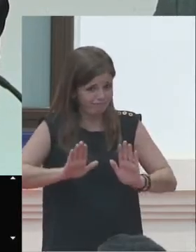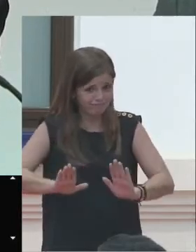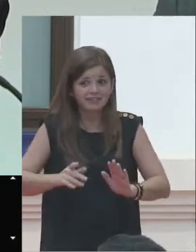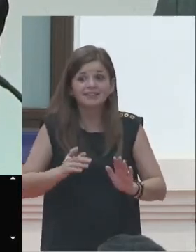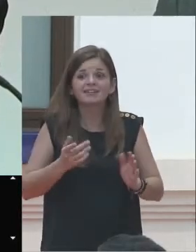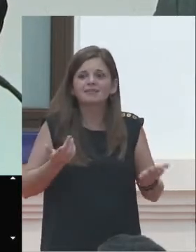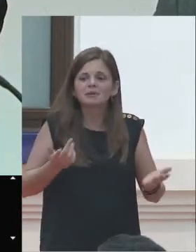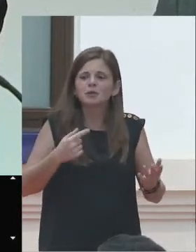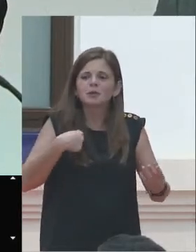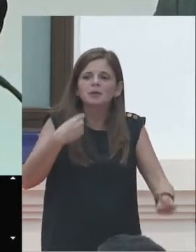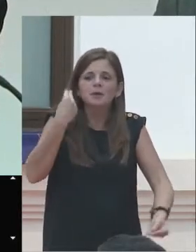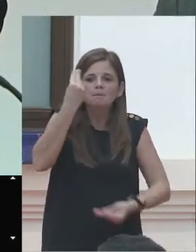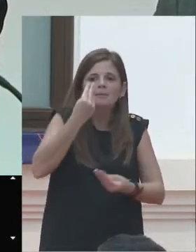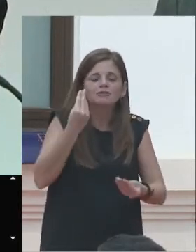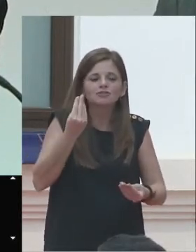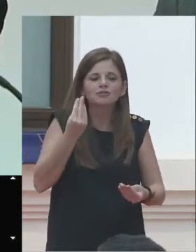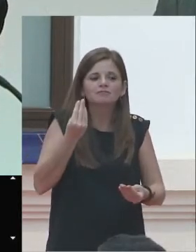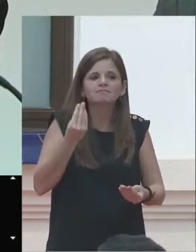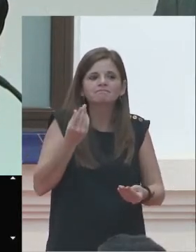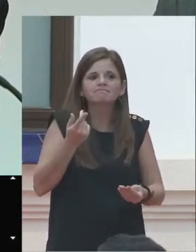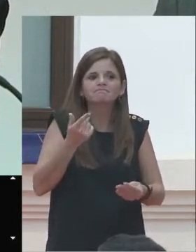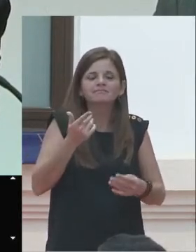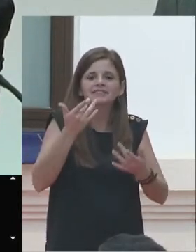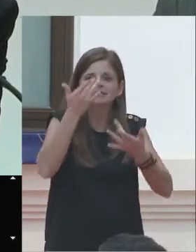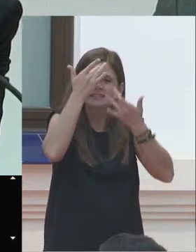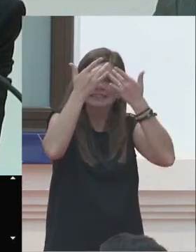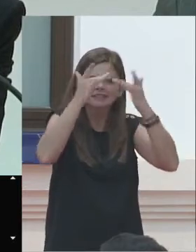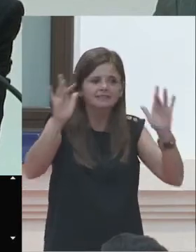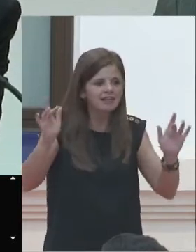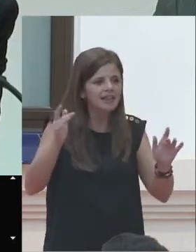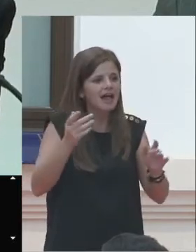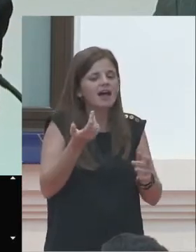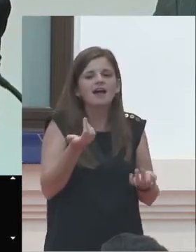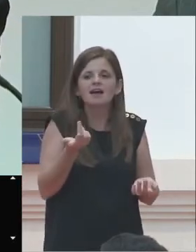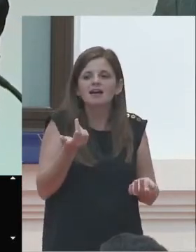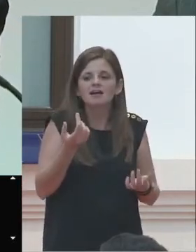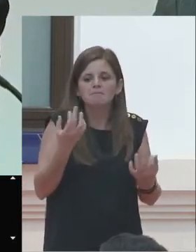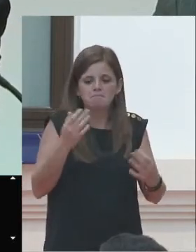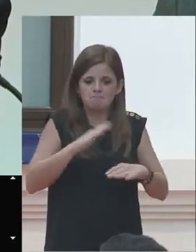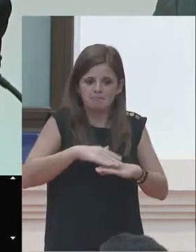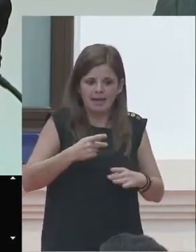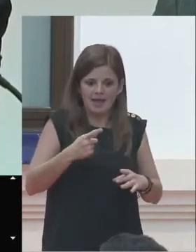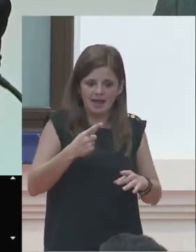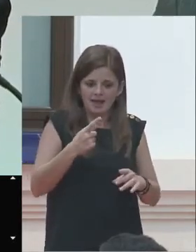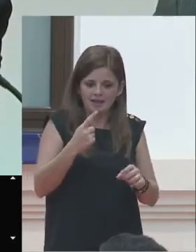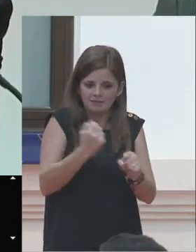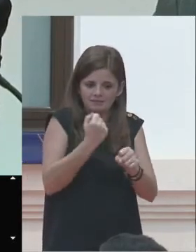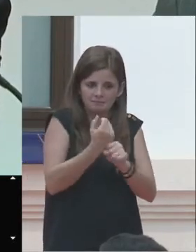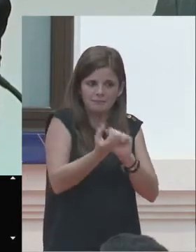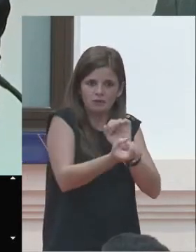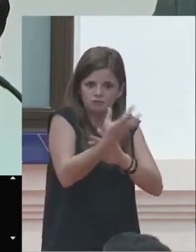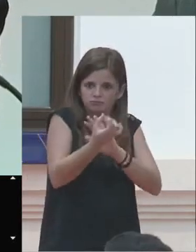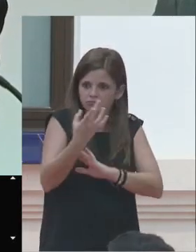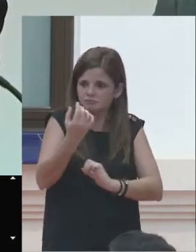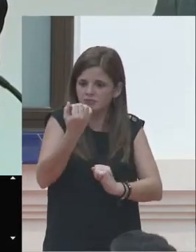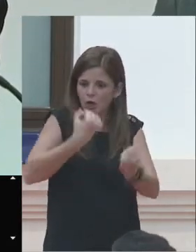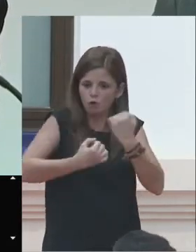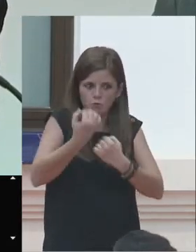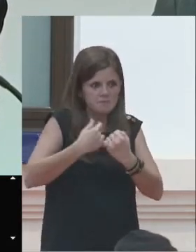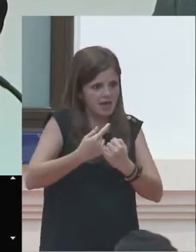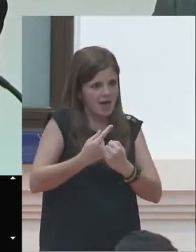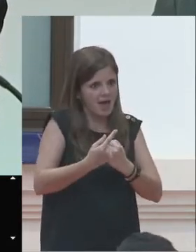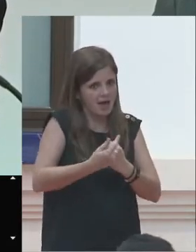sin embargo, sí que creo que hay una cierta sensibilidad por generar también empleo y por generar economía otra vez